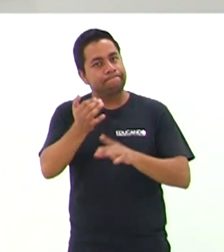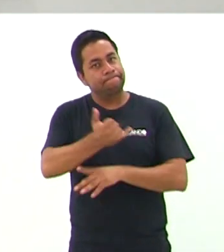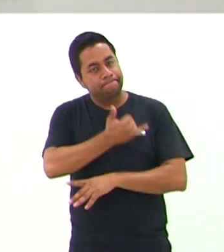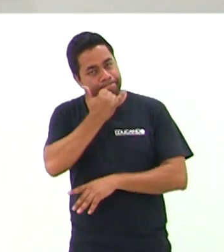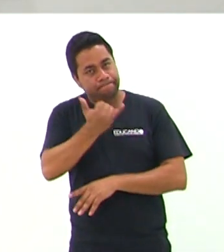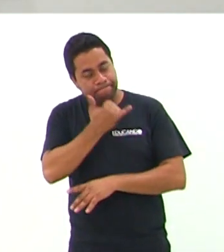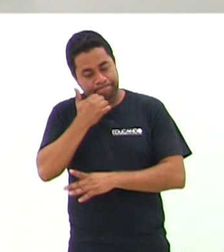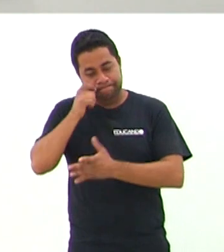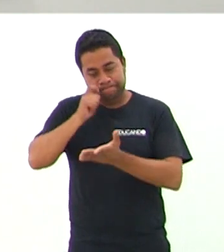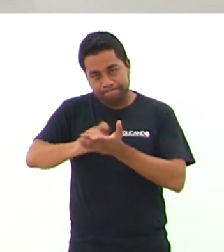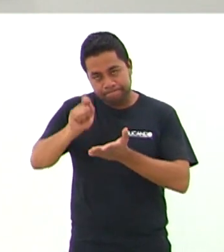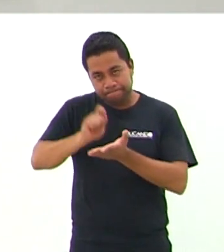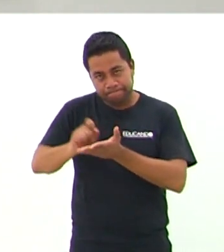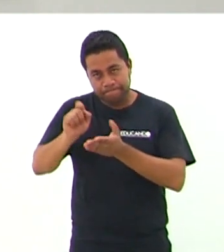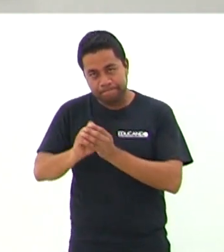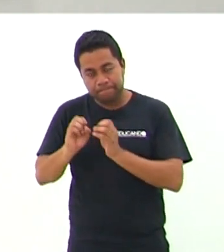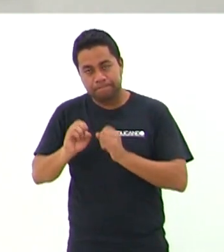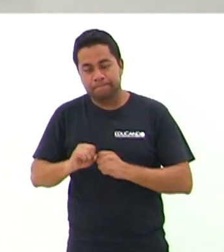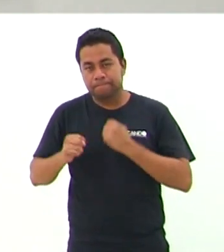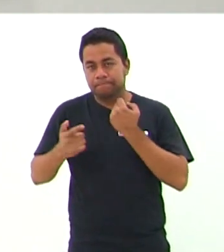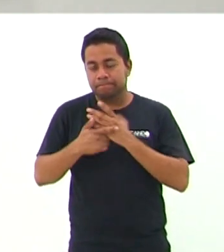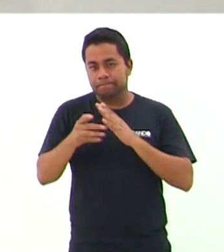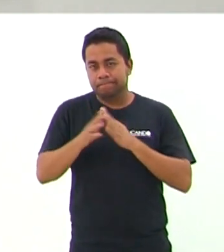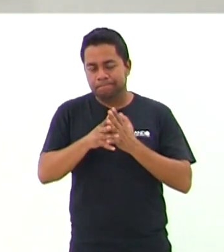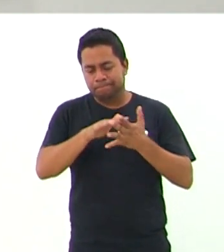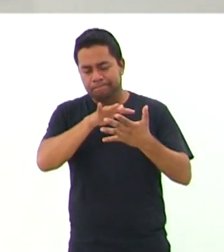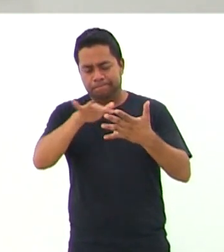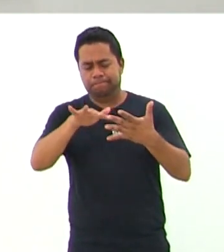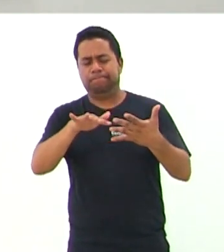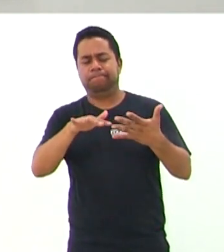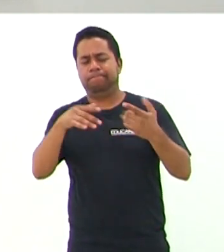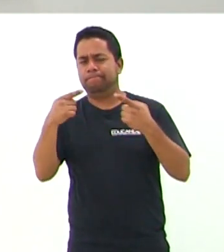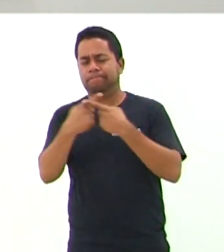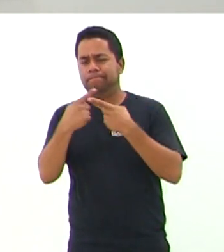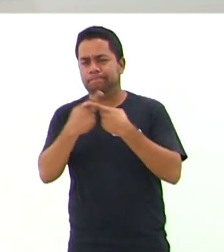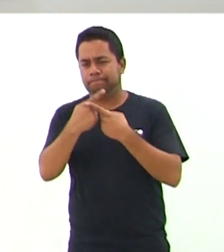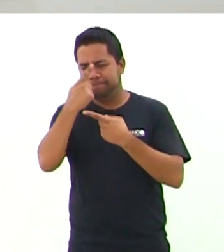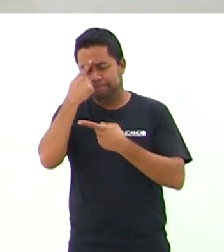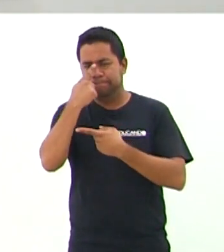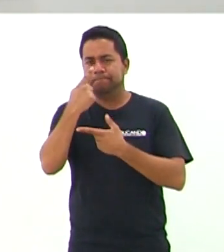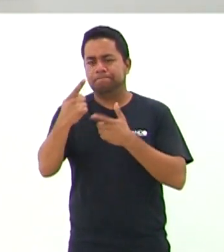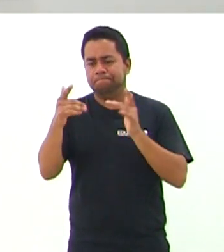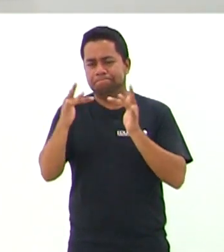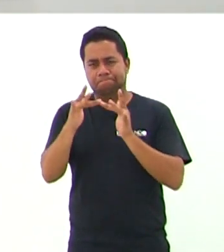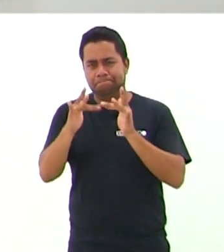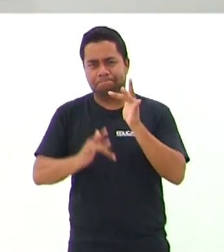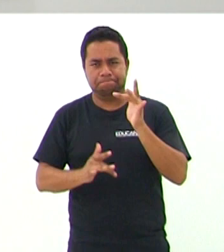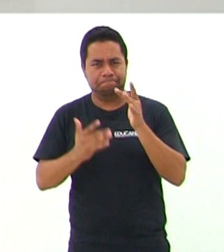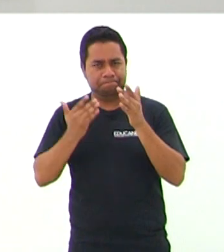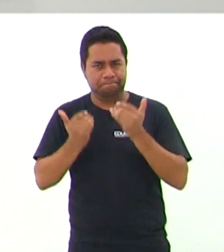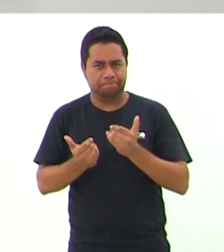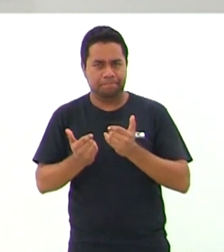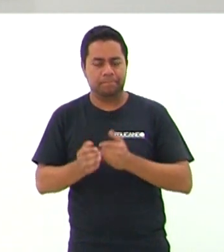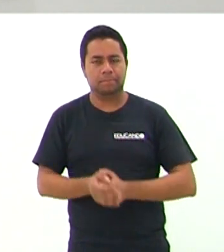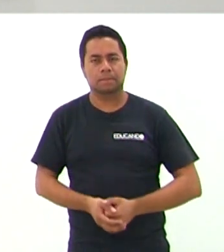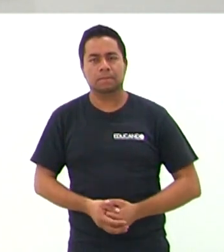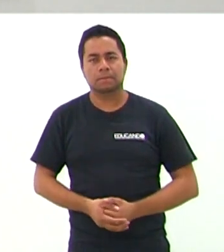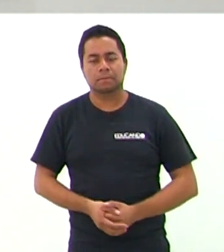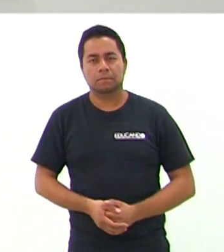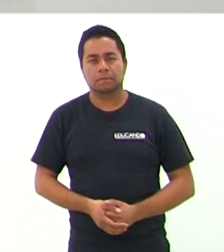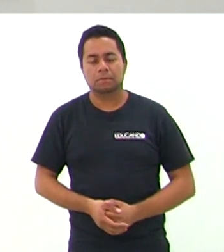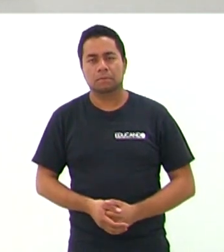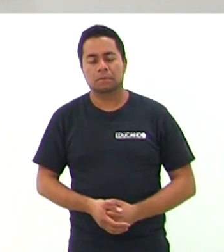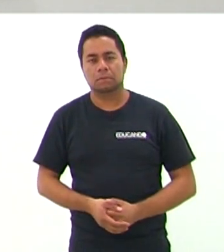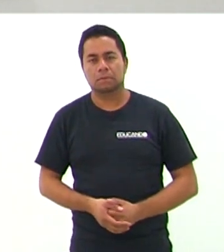errores o tener algunos defectos en el aspecto de comunicación. ¿Bien? Por lo tanto, ¿por qué